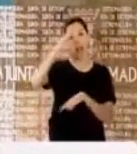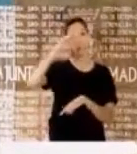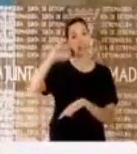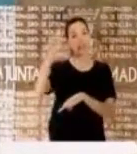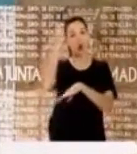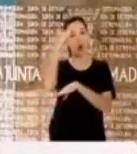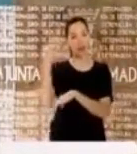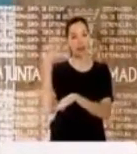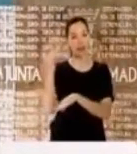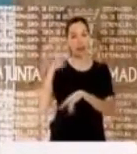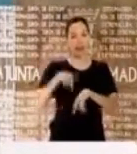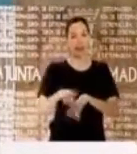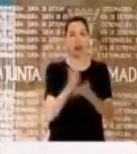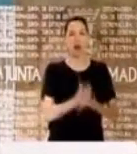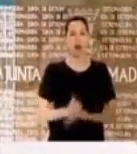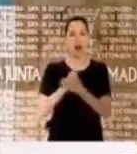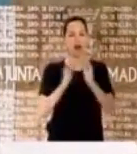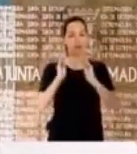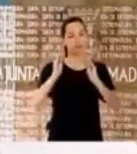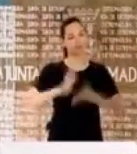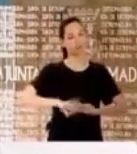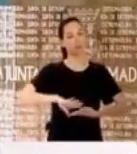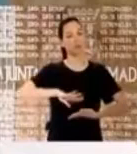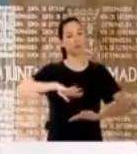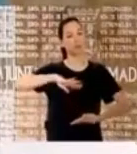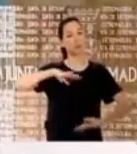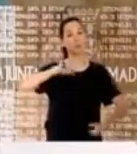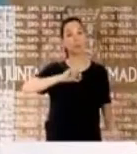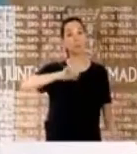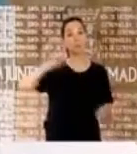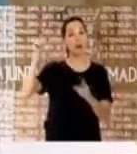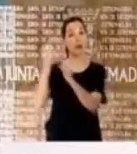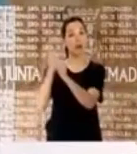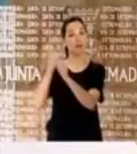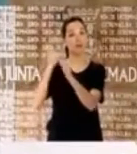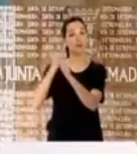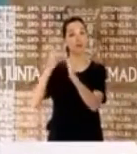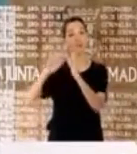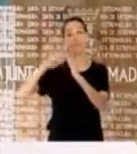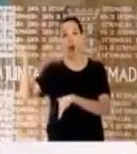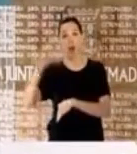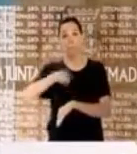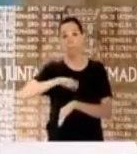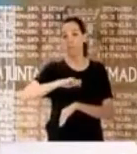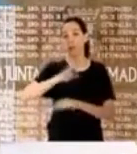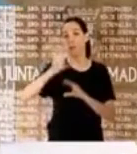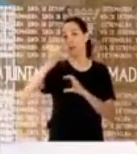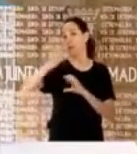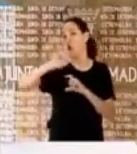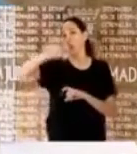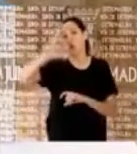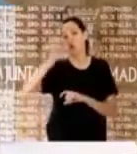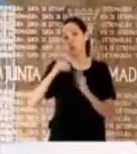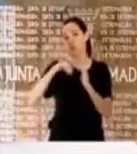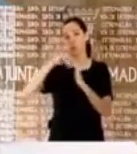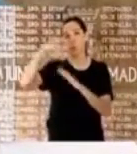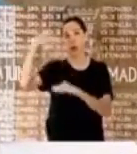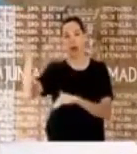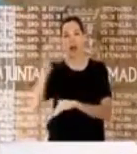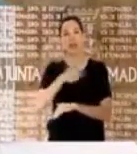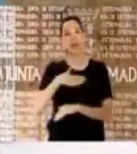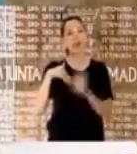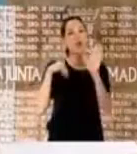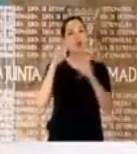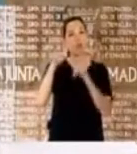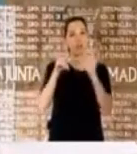se formaron en Extremadura y que están siendo productivos en otras partes del mundo, en otras partes de España. La primera de esta convocatoria se trata de